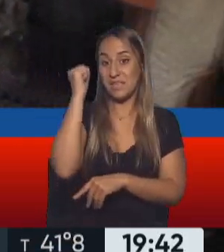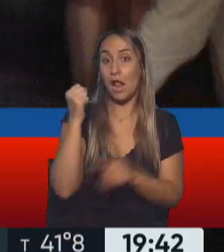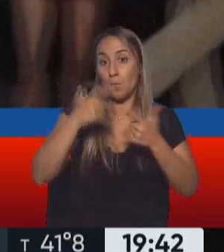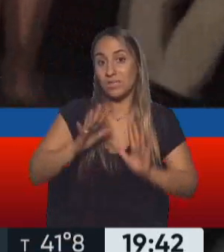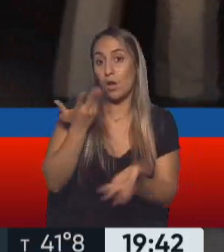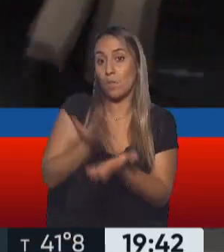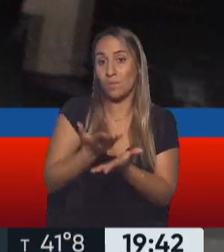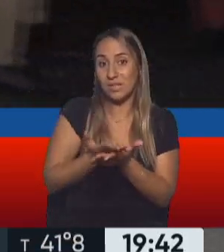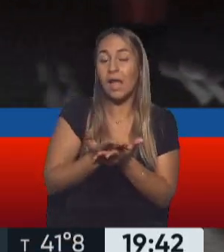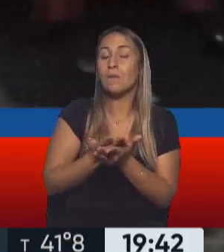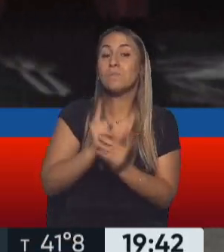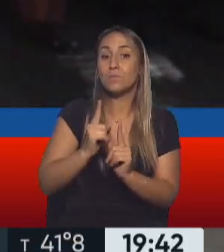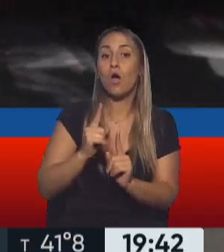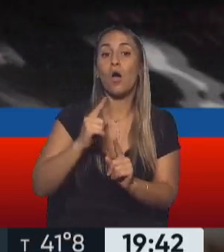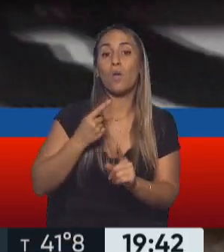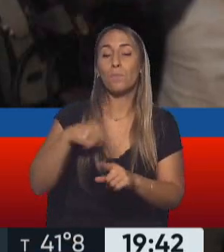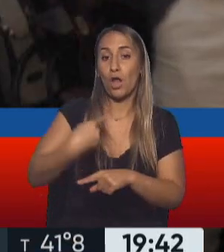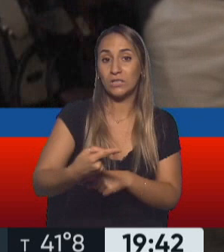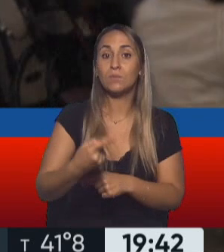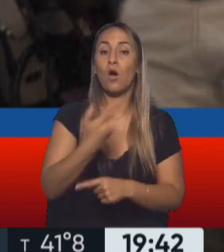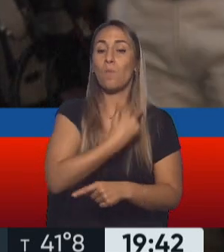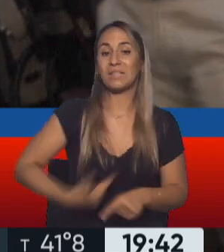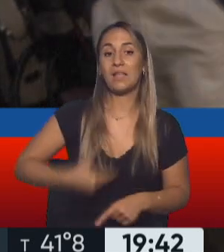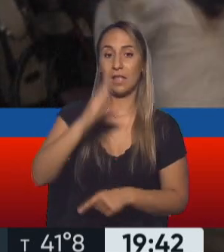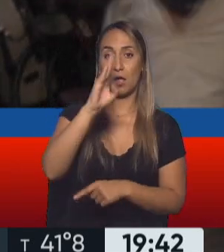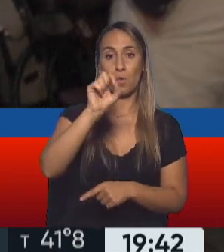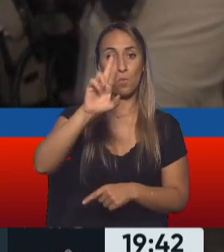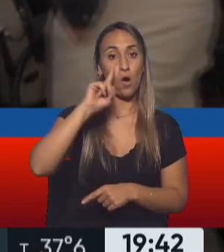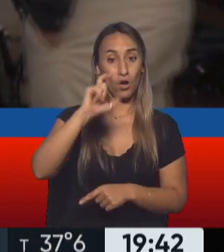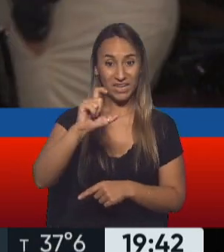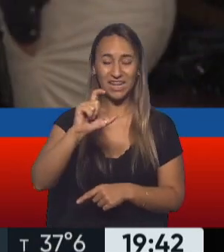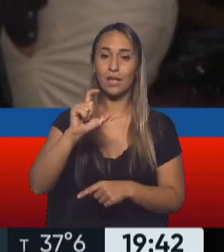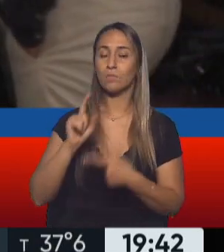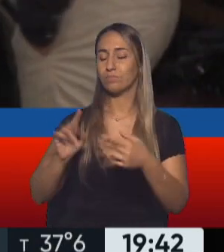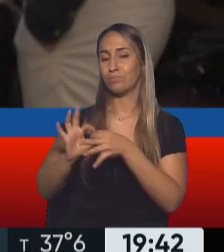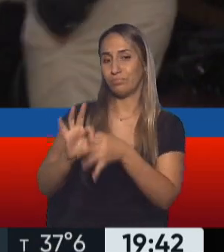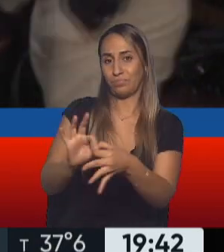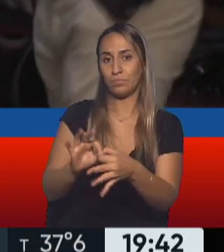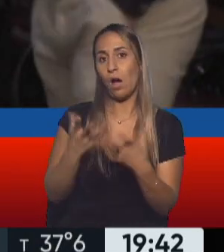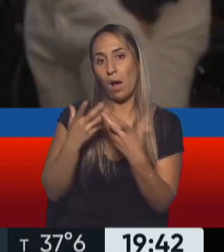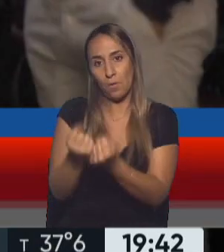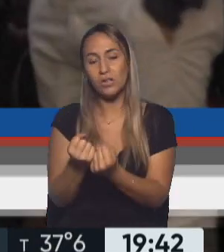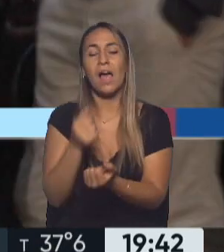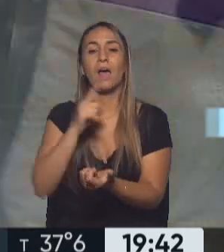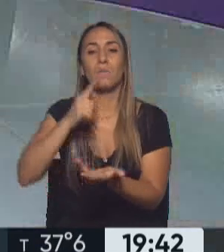amplificado por el presidente electo Gabriel Boric, más cercano a las políticas de derechos humanos.